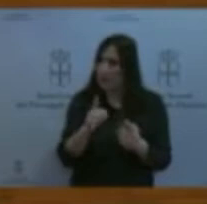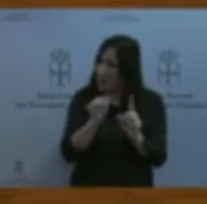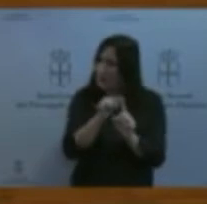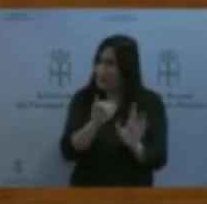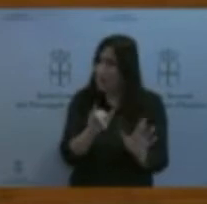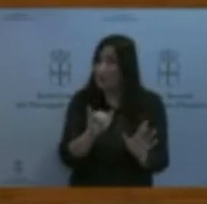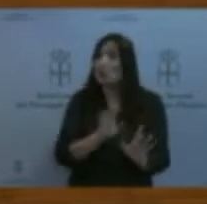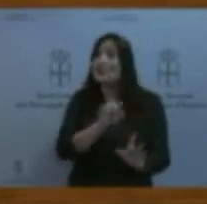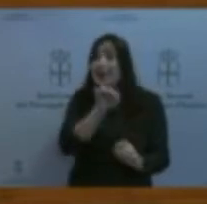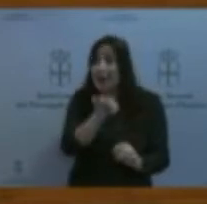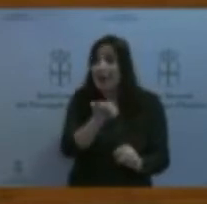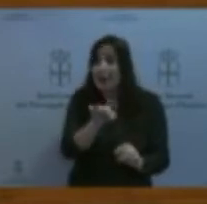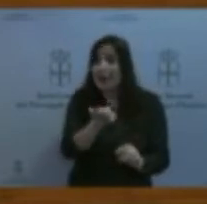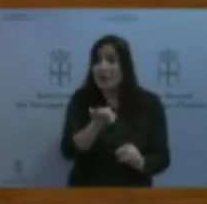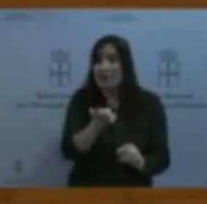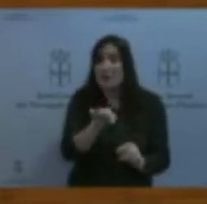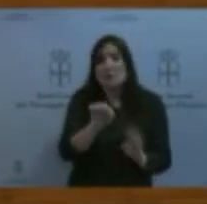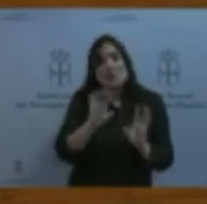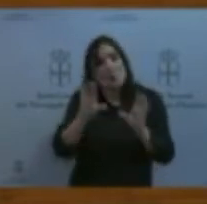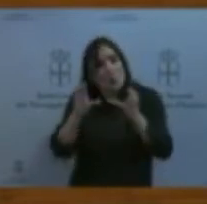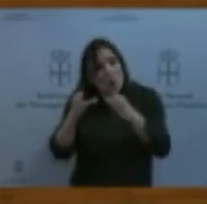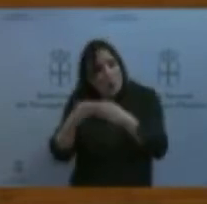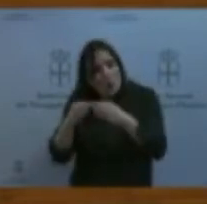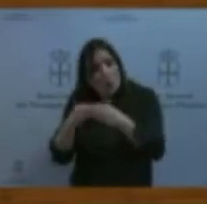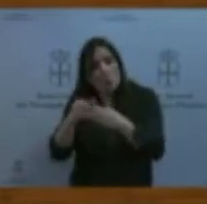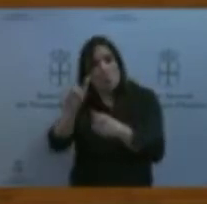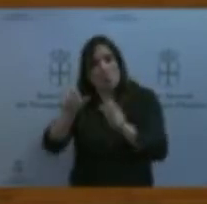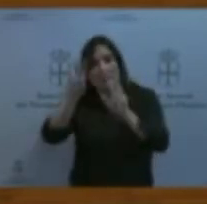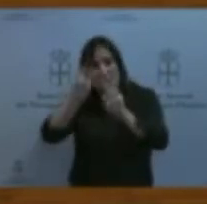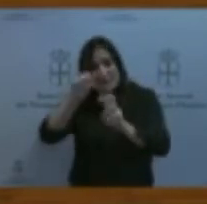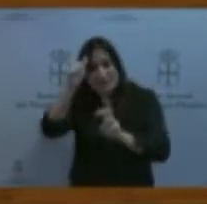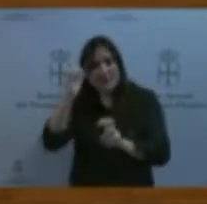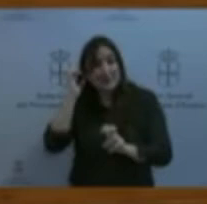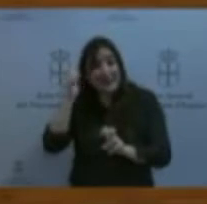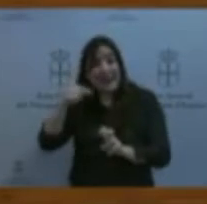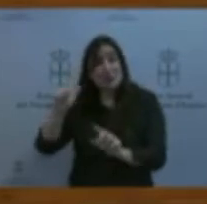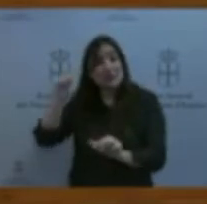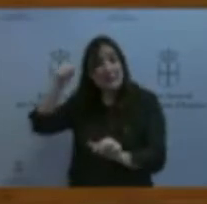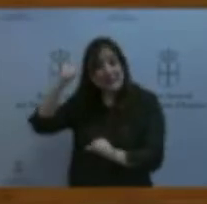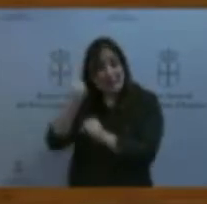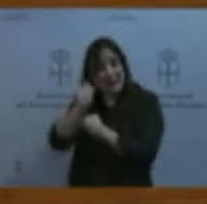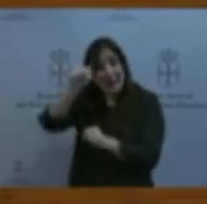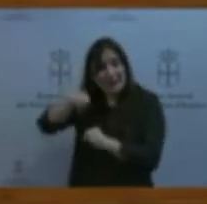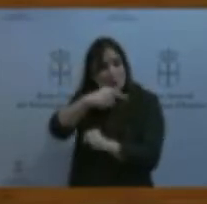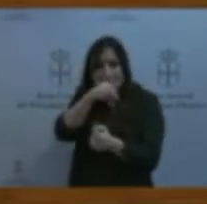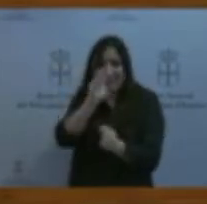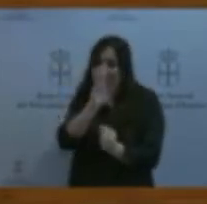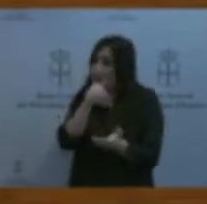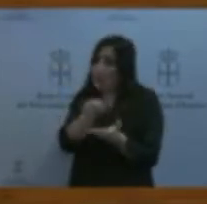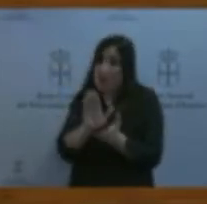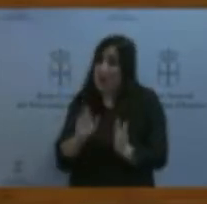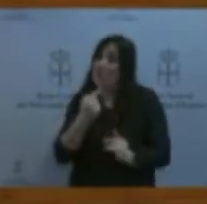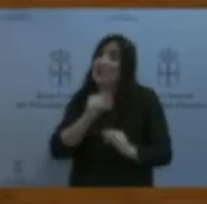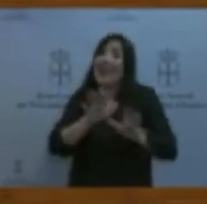buena parte de los investigadores e investigadoras que venían realizando su trabajo aquí. Lo que pasa es que ustedes no lo dicen claramente. Esto es como con las becas Severo